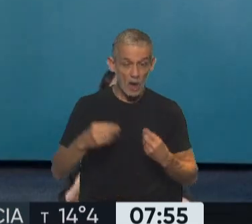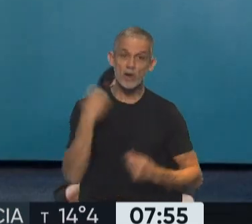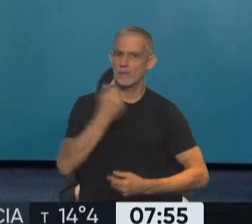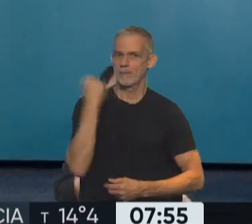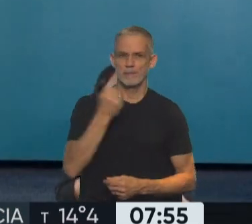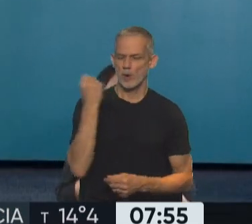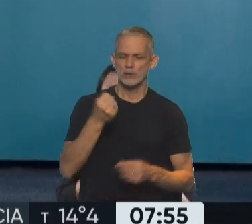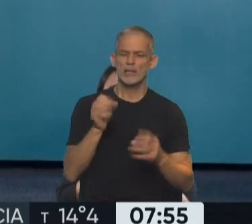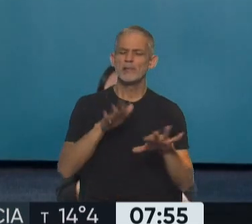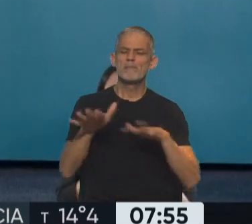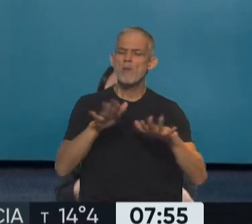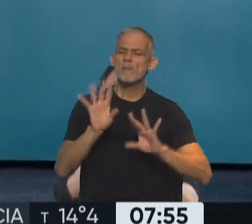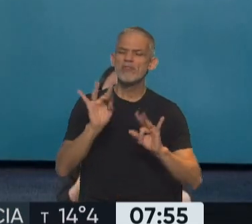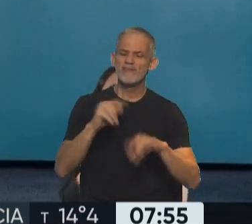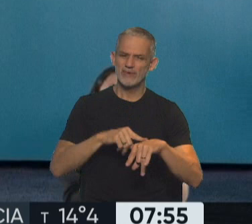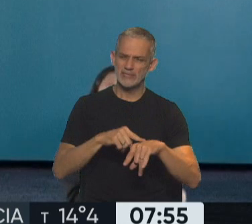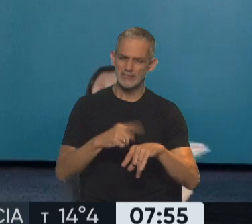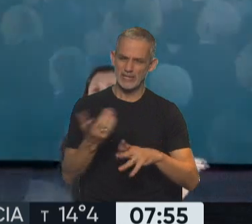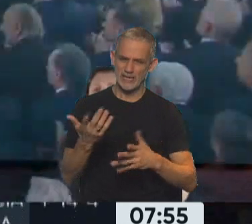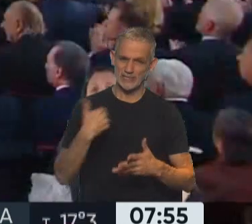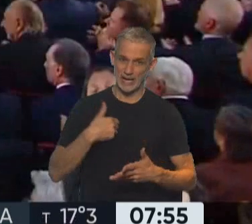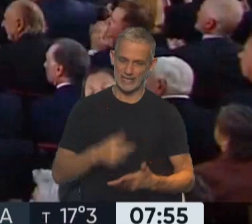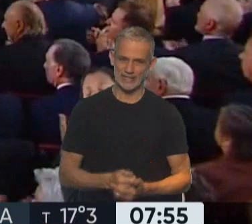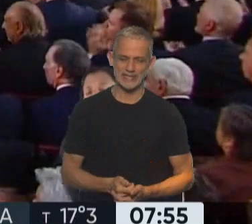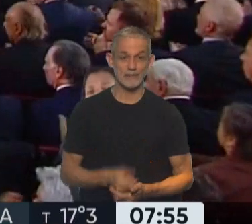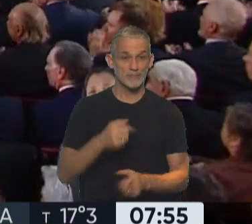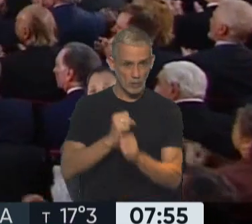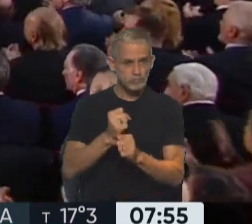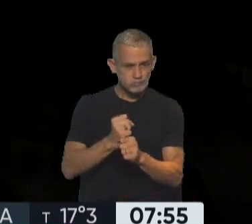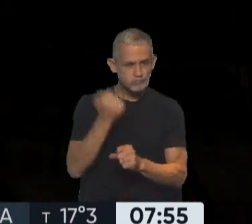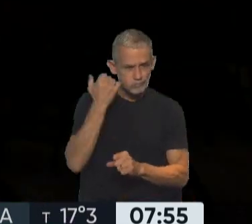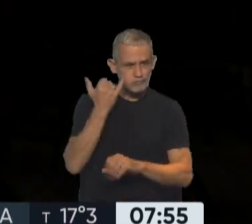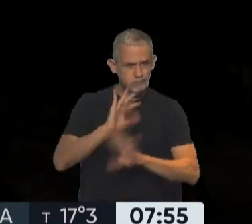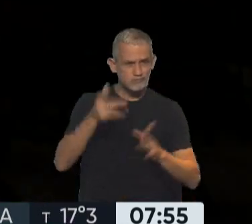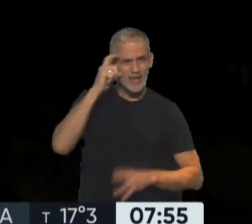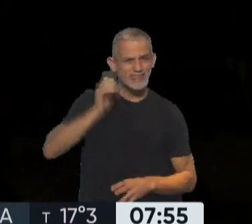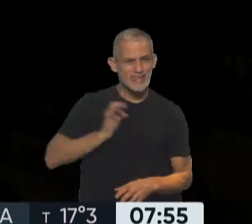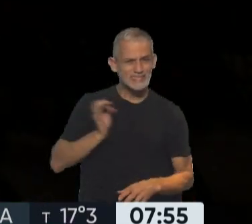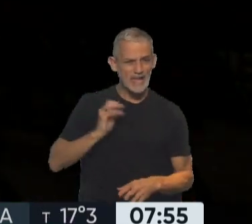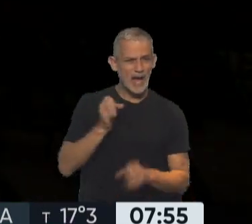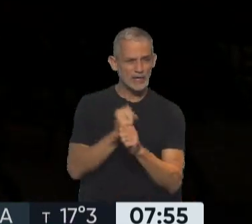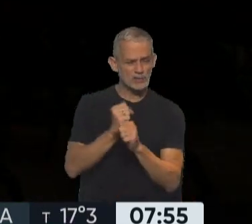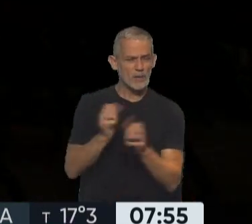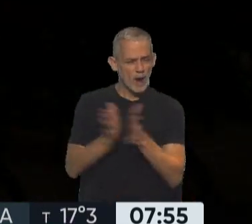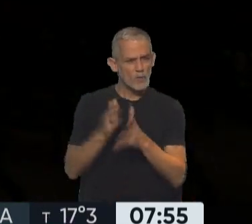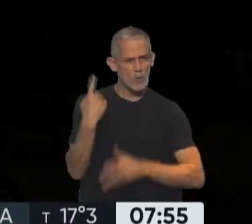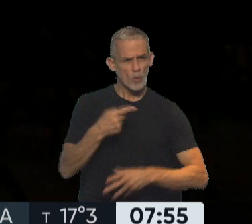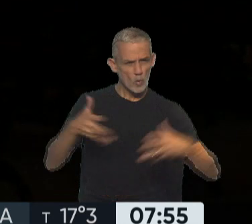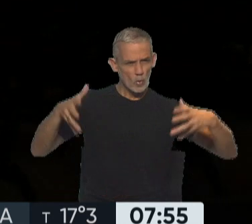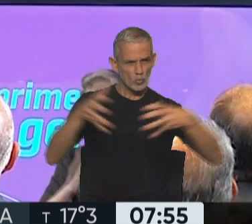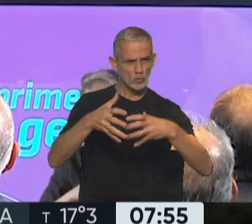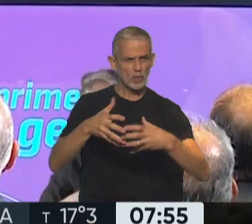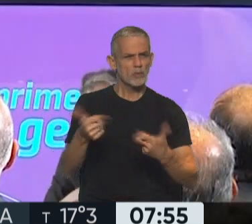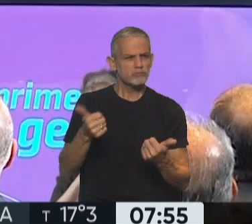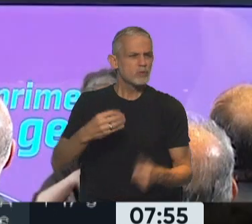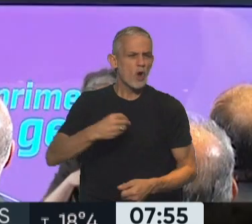importantes y complejos que estamos viviendo, ¿no? Hemos trabajado con él de hace 10 años que estamos trabajando juntos y le tenemos